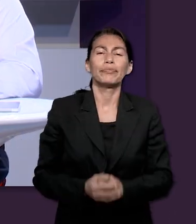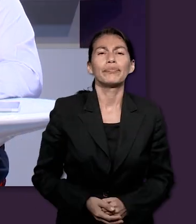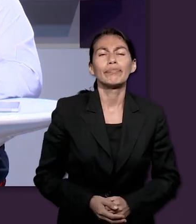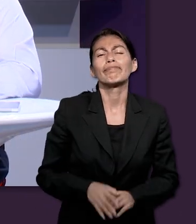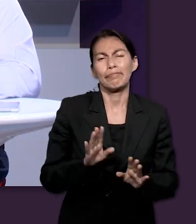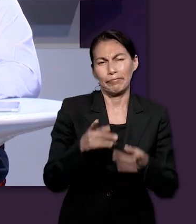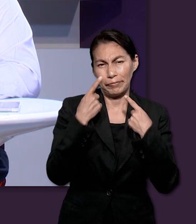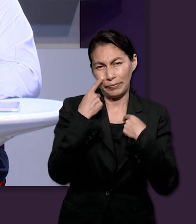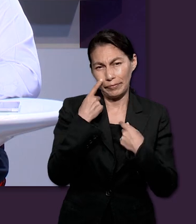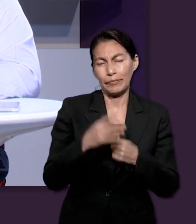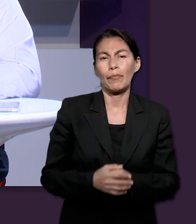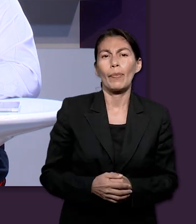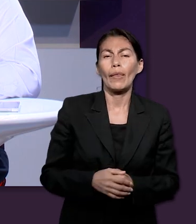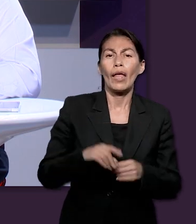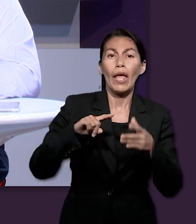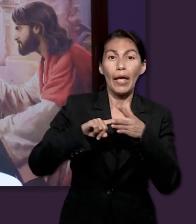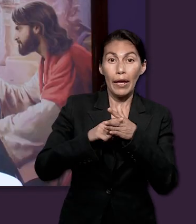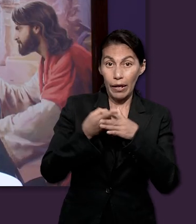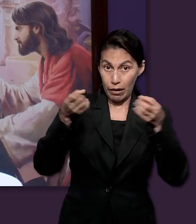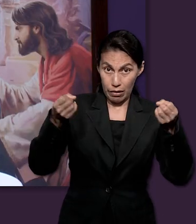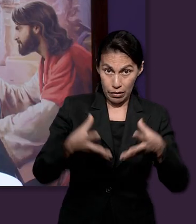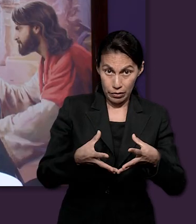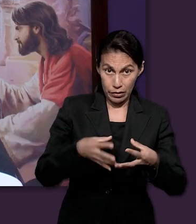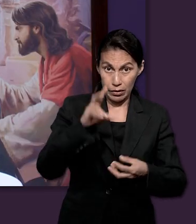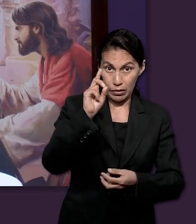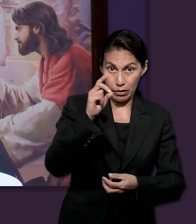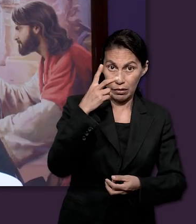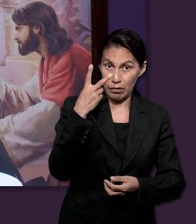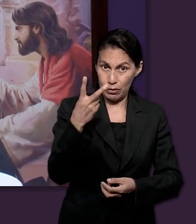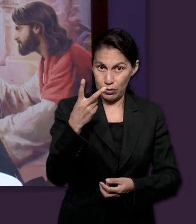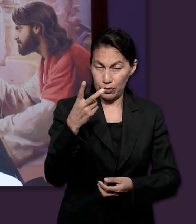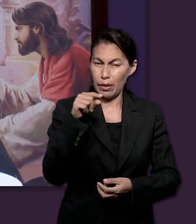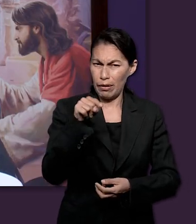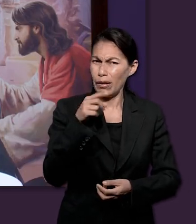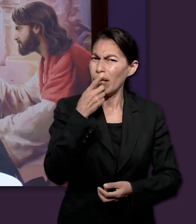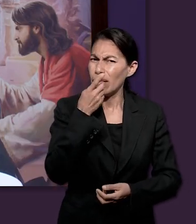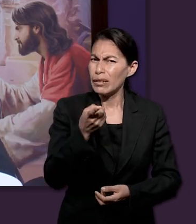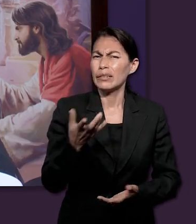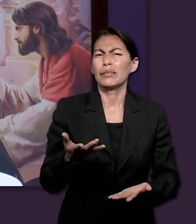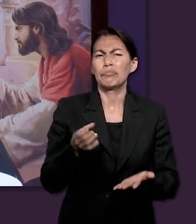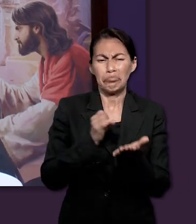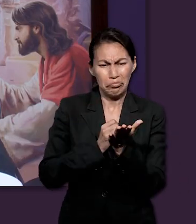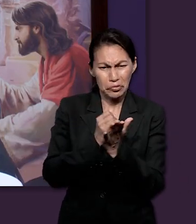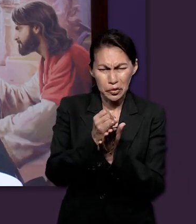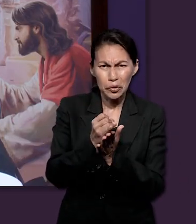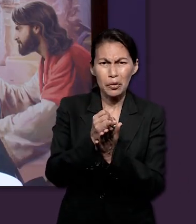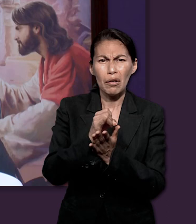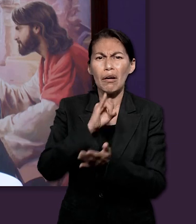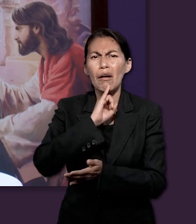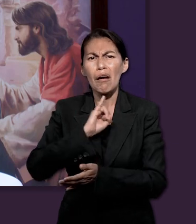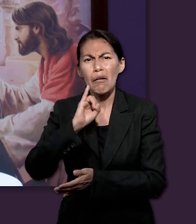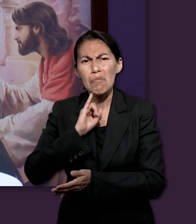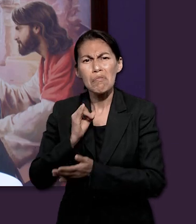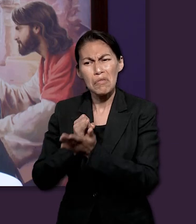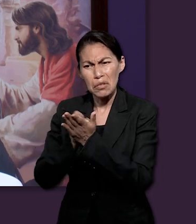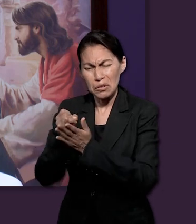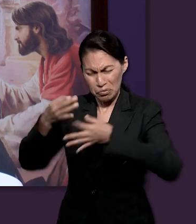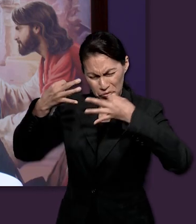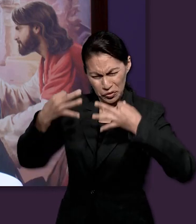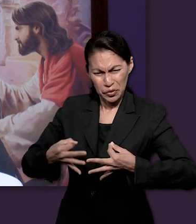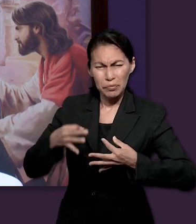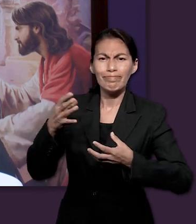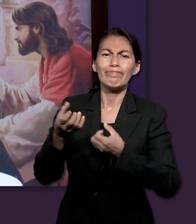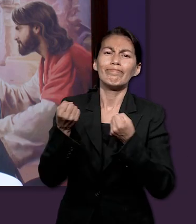concentrarnos en el texto de Génesis 32. Aquí hay una muy buena decisión que tomó Jacob. Dice